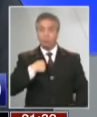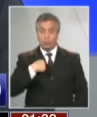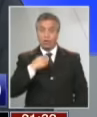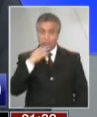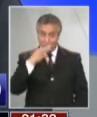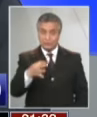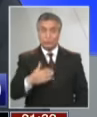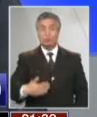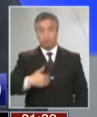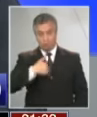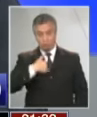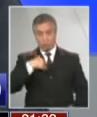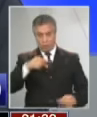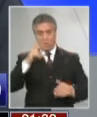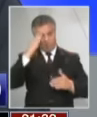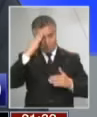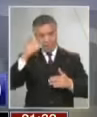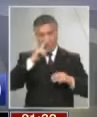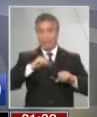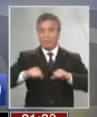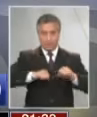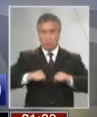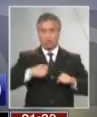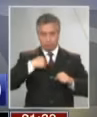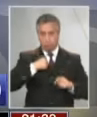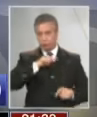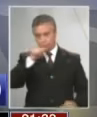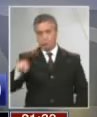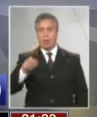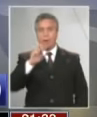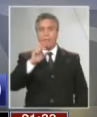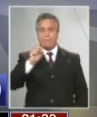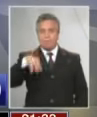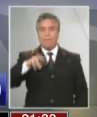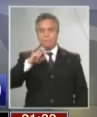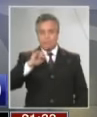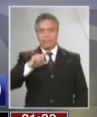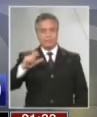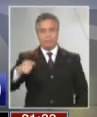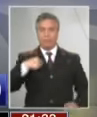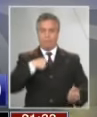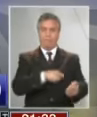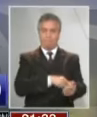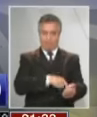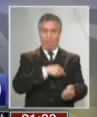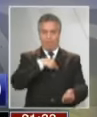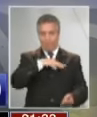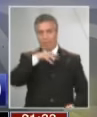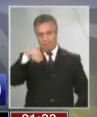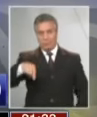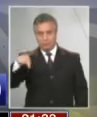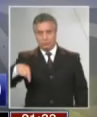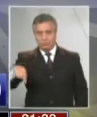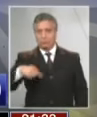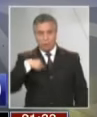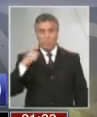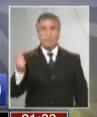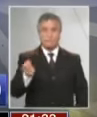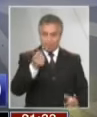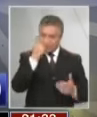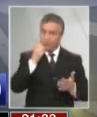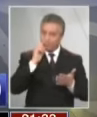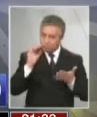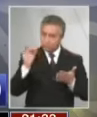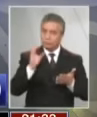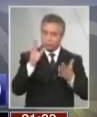yo por lo menos el día del terremoto y el tsunami estaba en La Pampilla, estaba más con mi familia. Cuando ocurre esto, bueno, uno tiene que primero buscarla, estaban ellos en